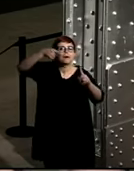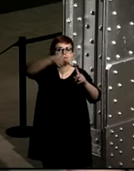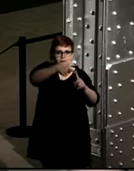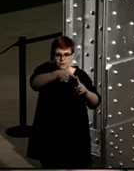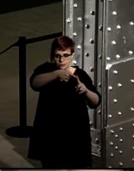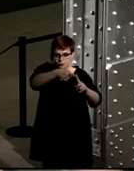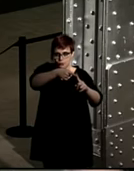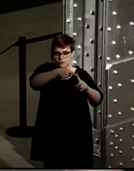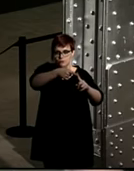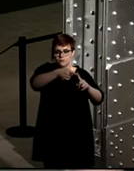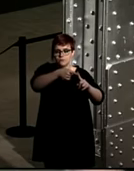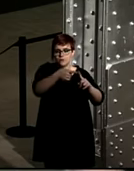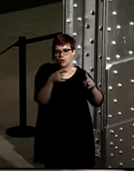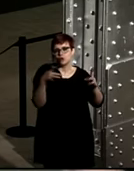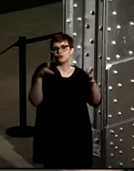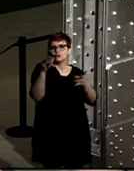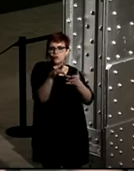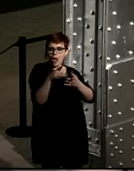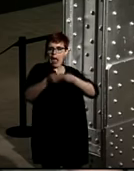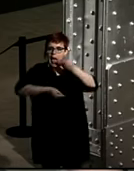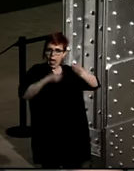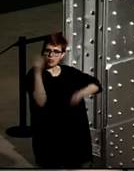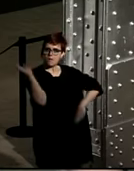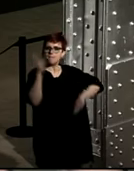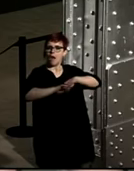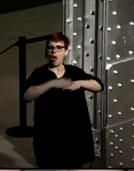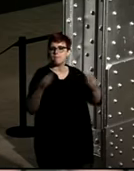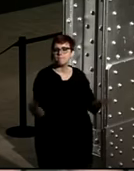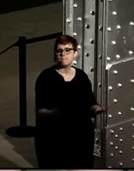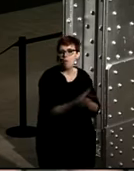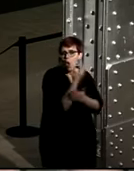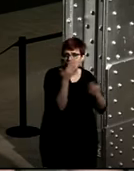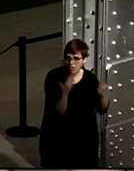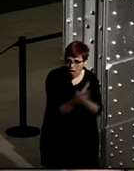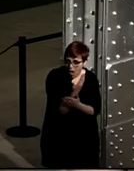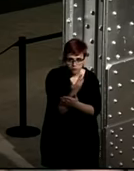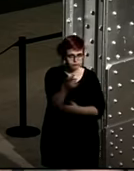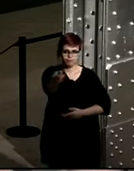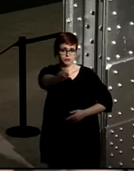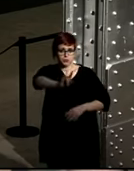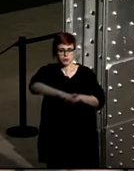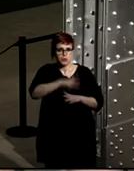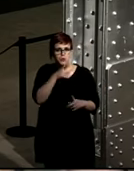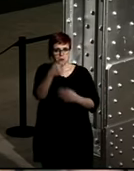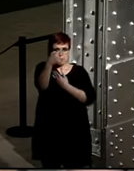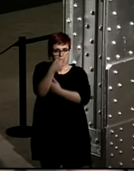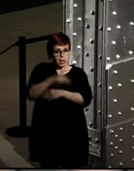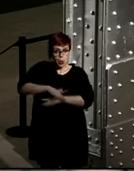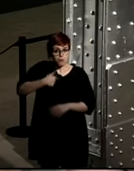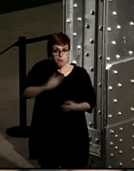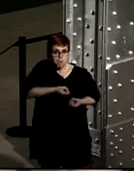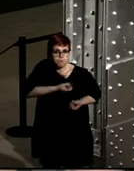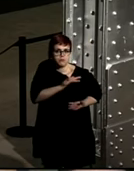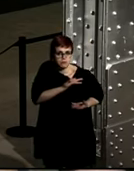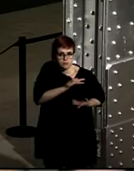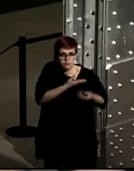lo que se va a llevar o qué es lo que va a vender o sobre qué tengo que hablar. Yo hablo de las cosas que me